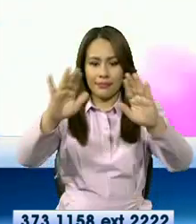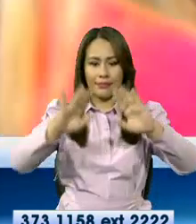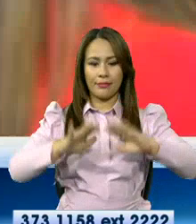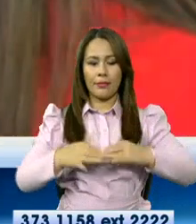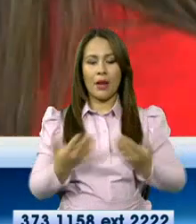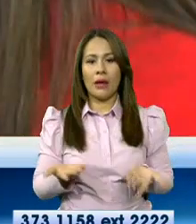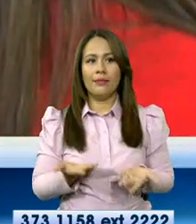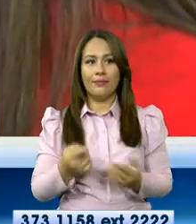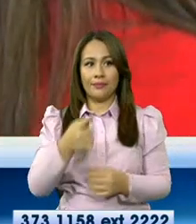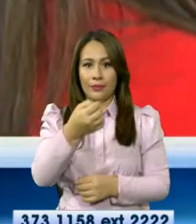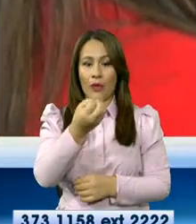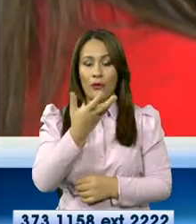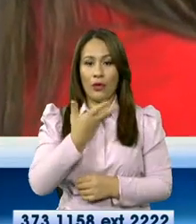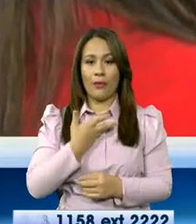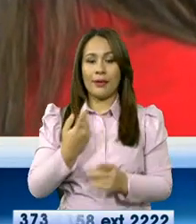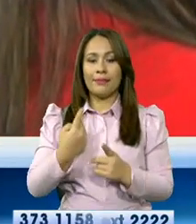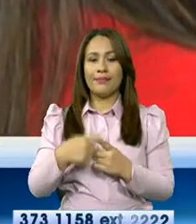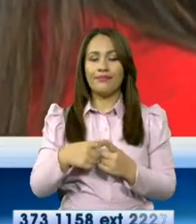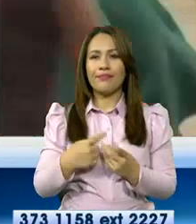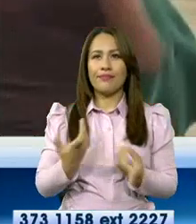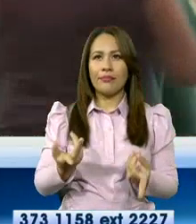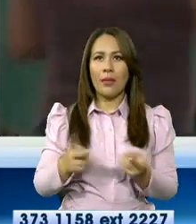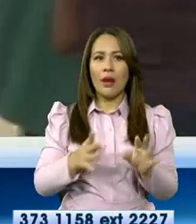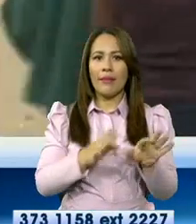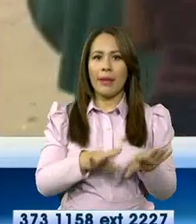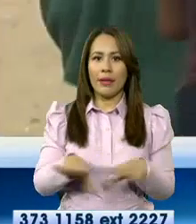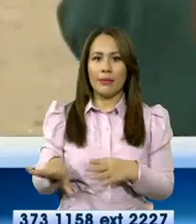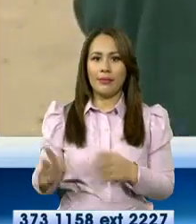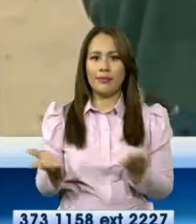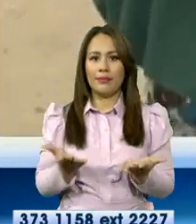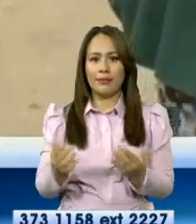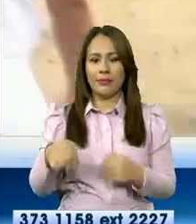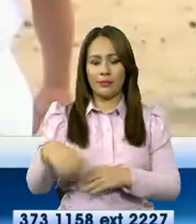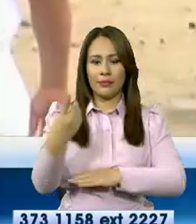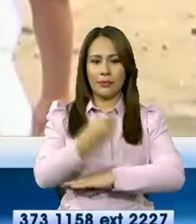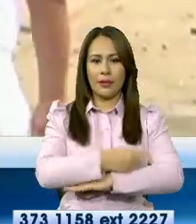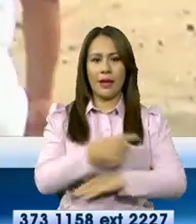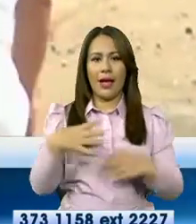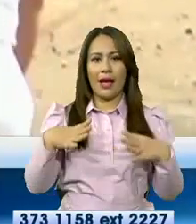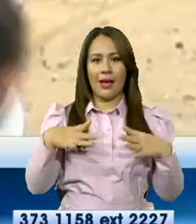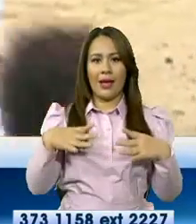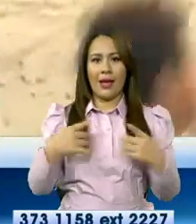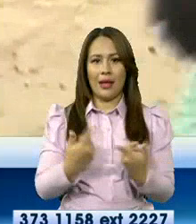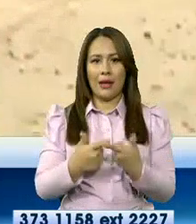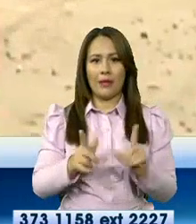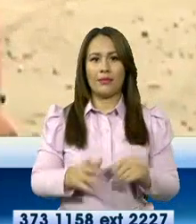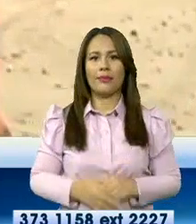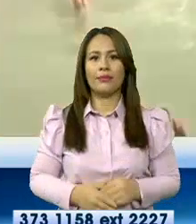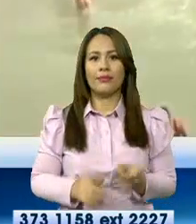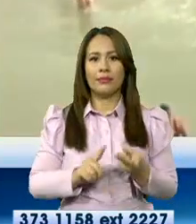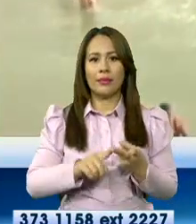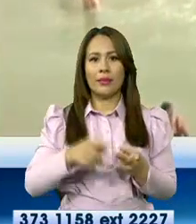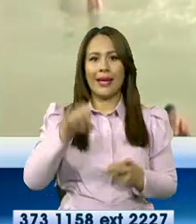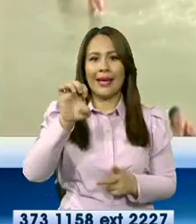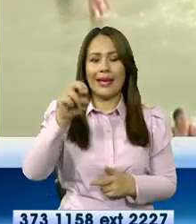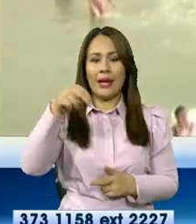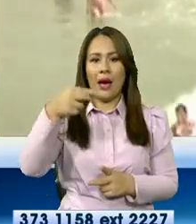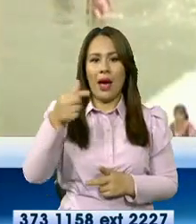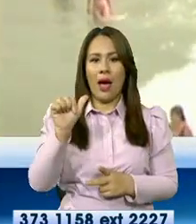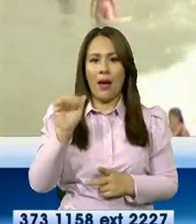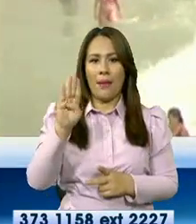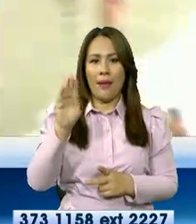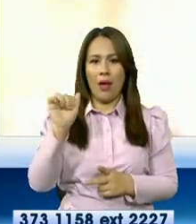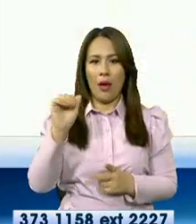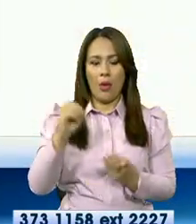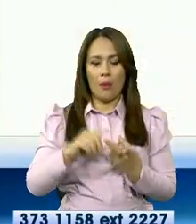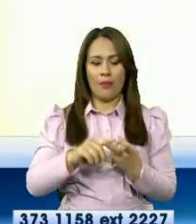costas. Dio a conocer además las acciones que realizarán durante estos días de asueto. En Engabao, Pozorja, Villamil Playas, de Isla Puna, van a